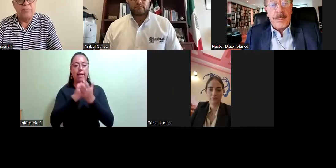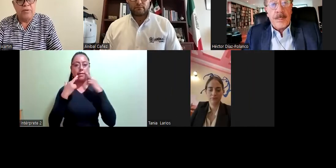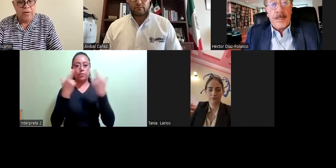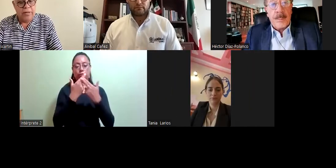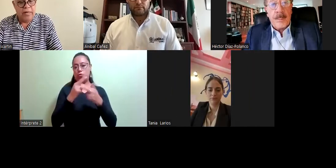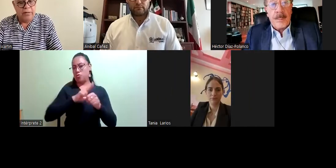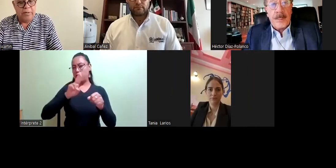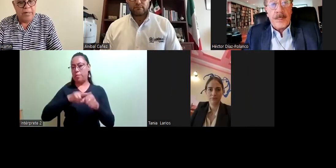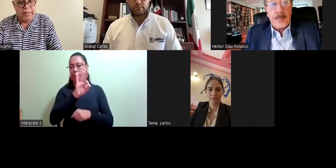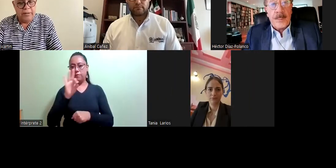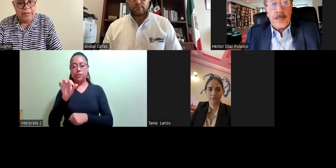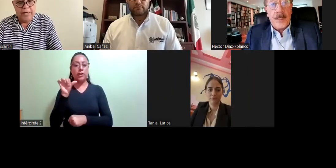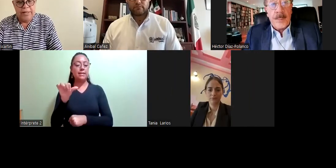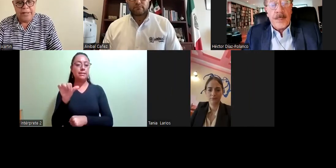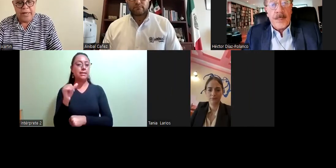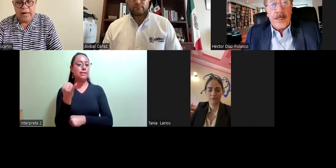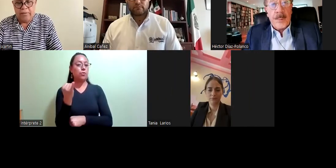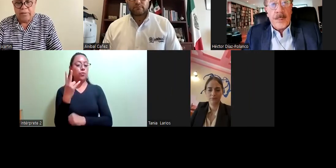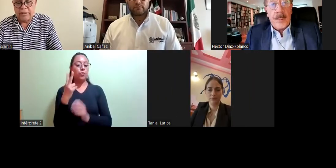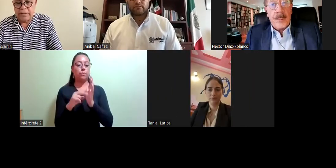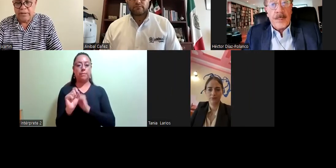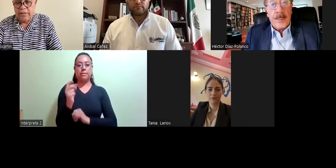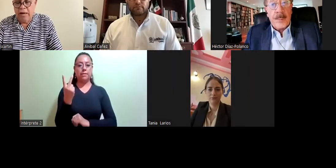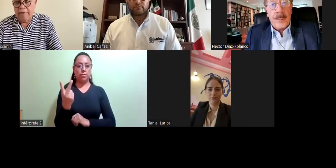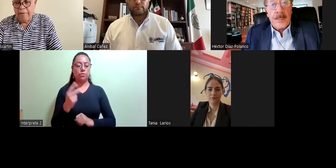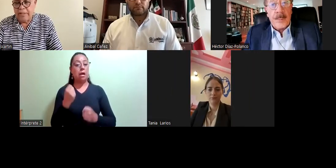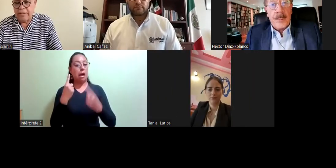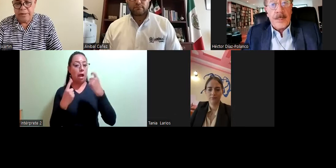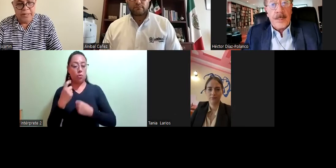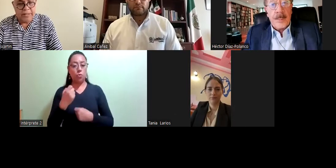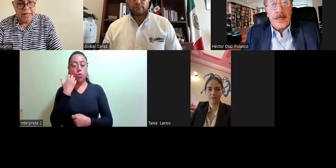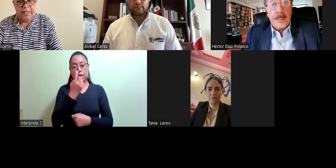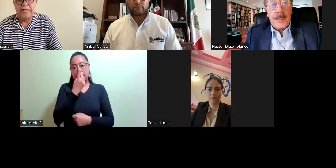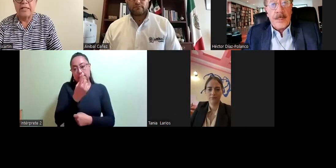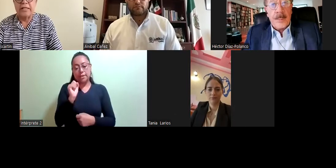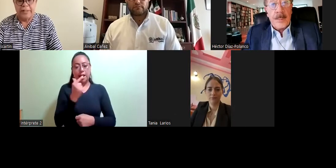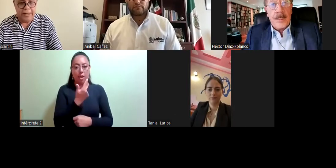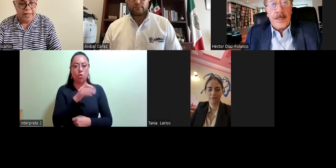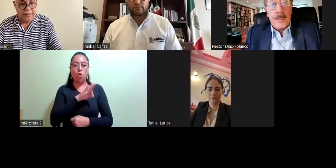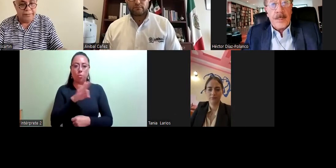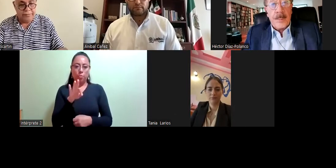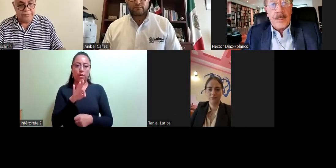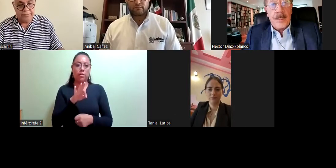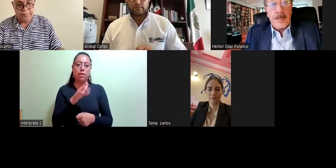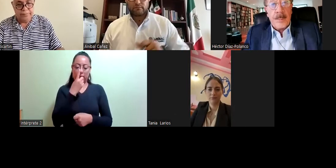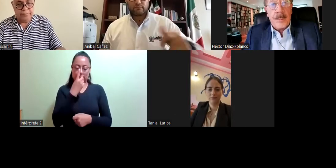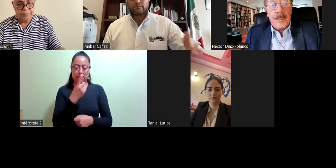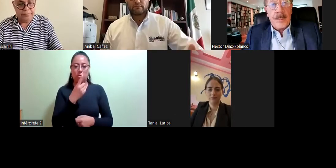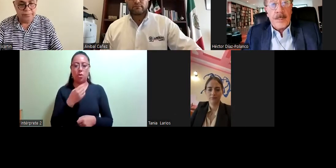de junio del 2022. Quien tenga alguna observación, favor de inscribirse en esta secretaría.